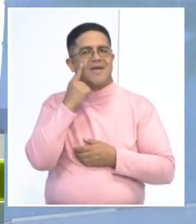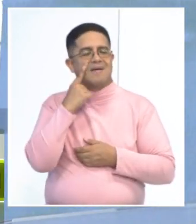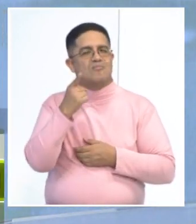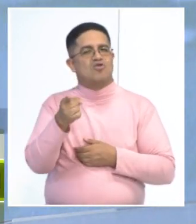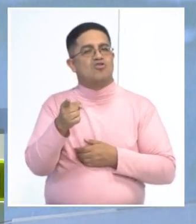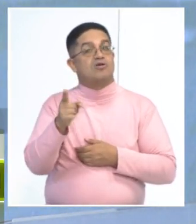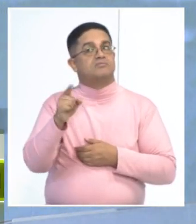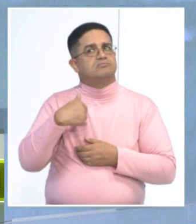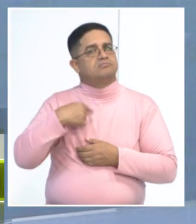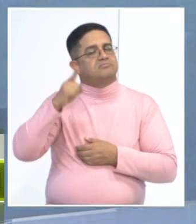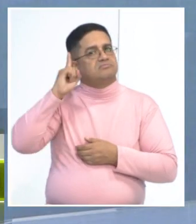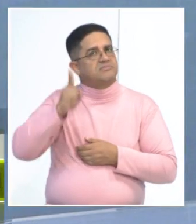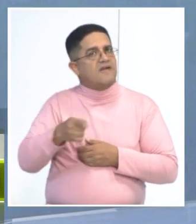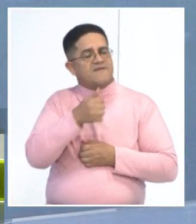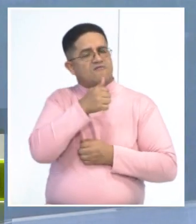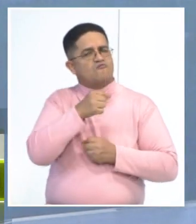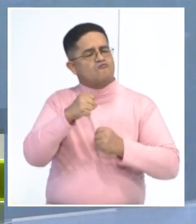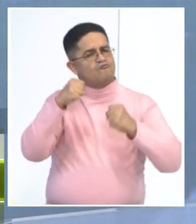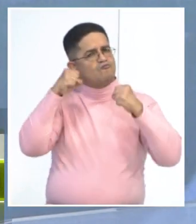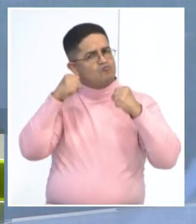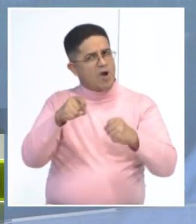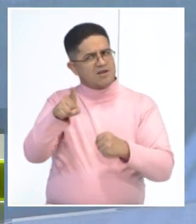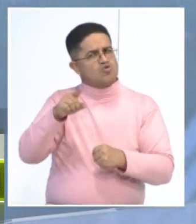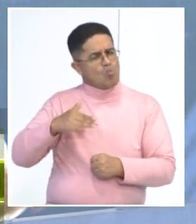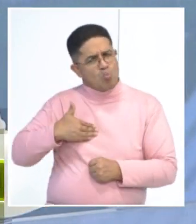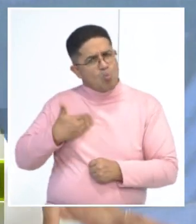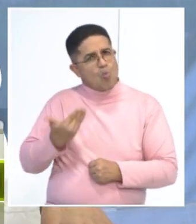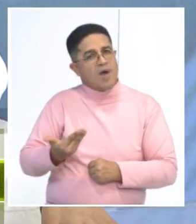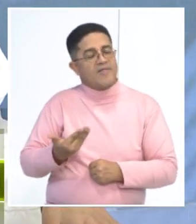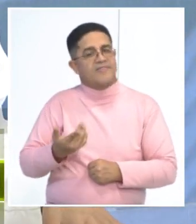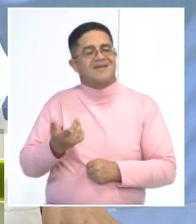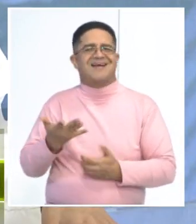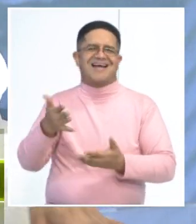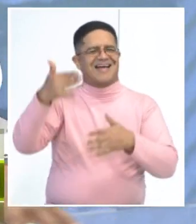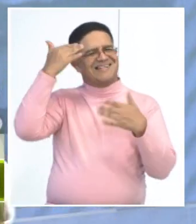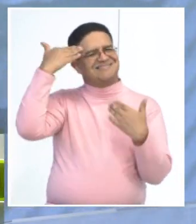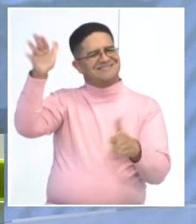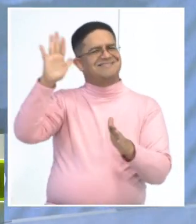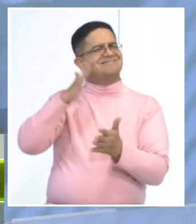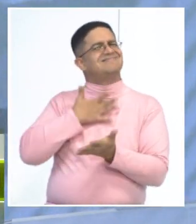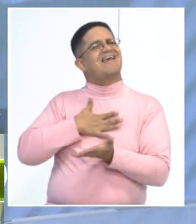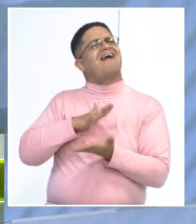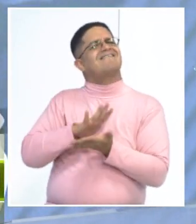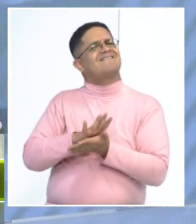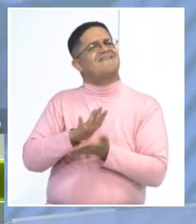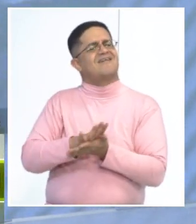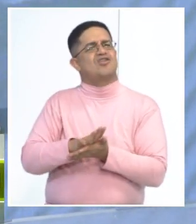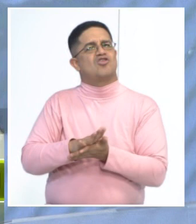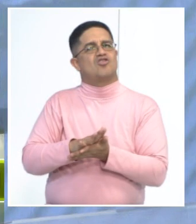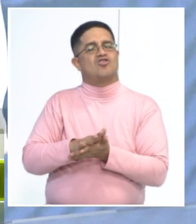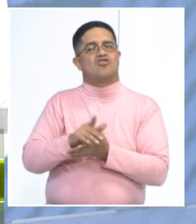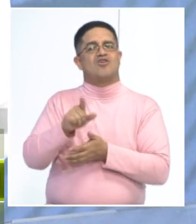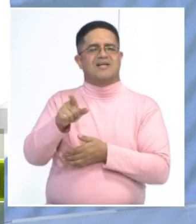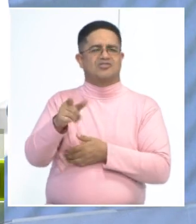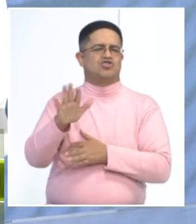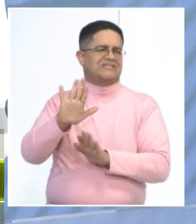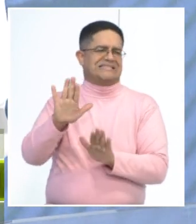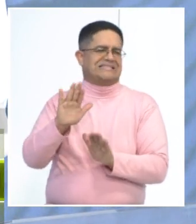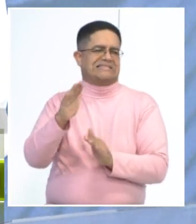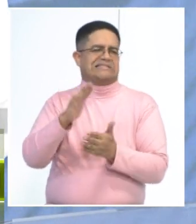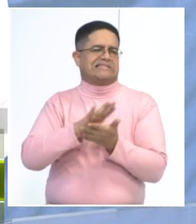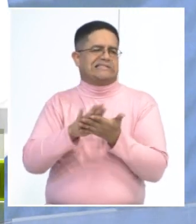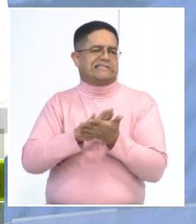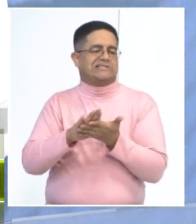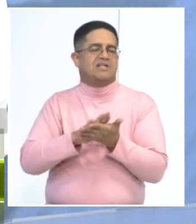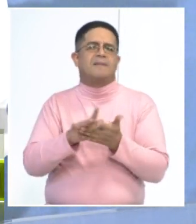que ser fuerte, tú eres fuerte, tú puedes, eso no es nada. Quédate tranquilo, quédate tranquila, eso ya va a pasar. Pero